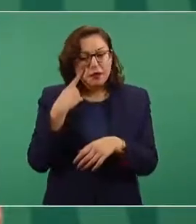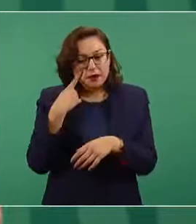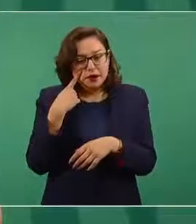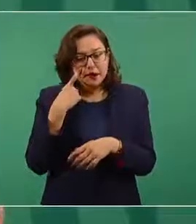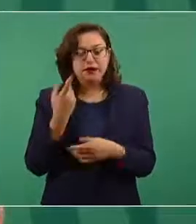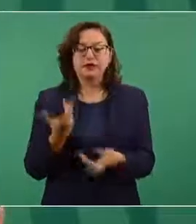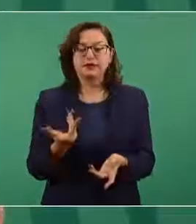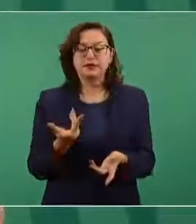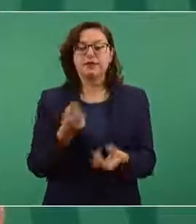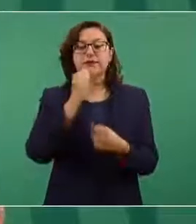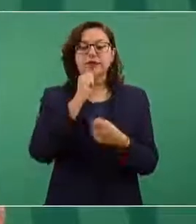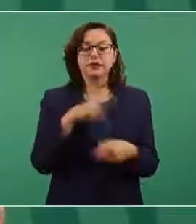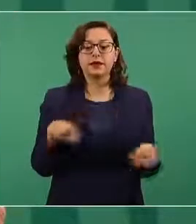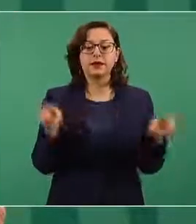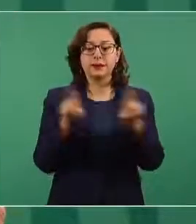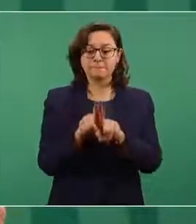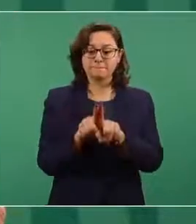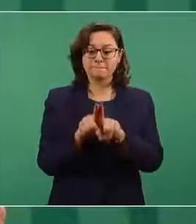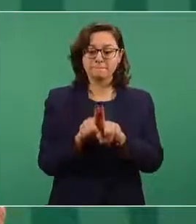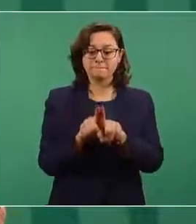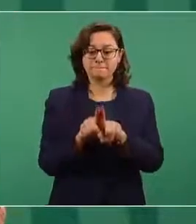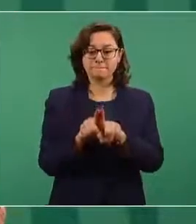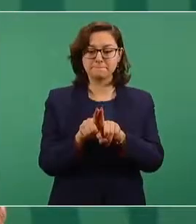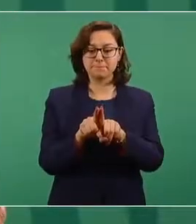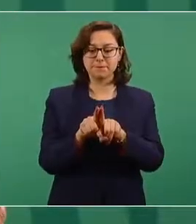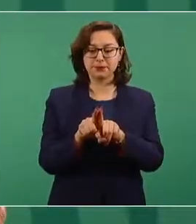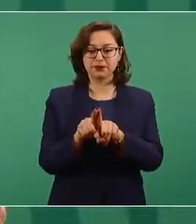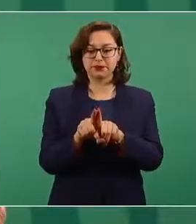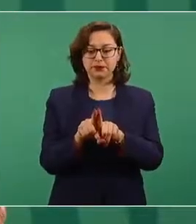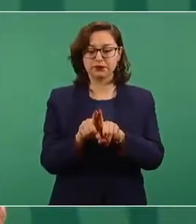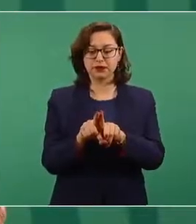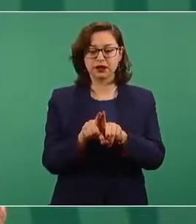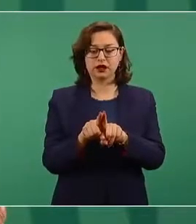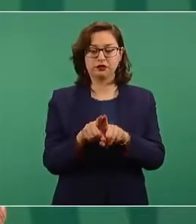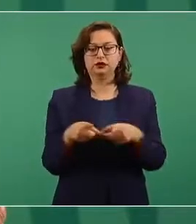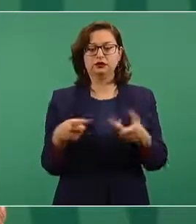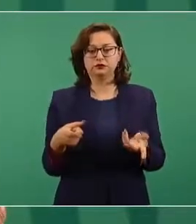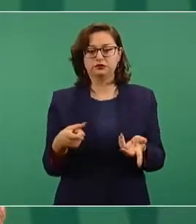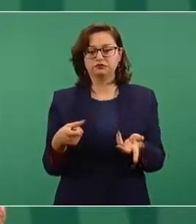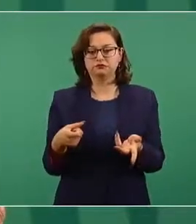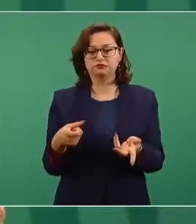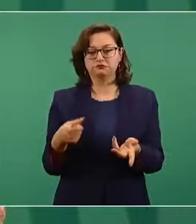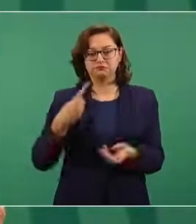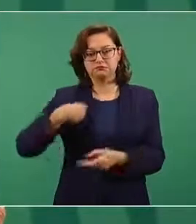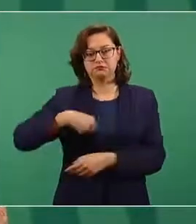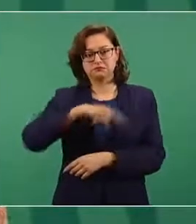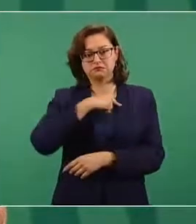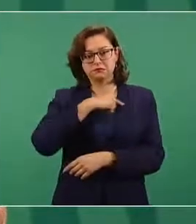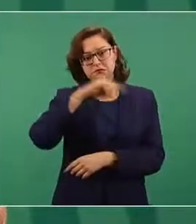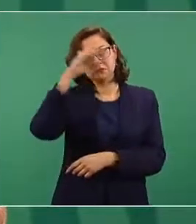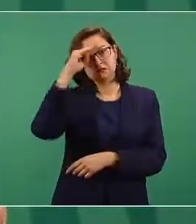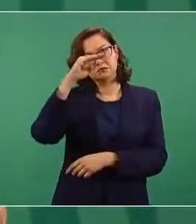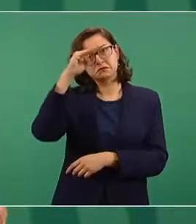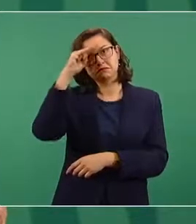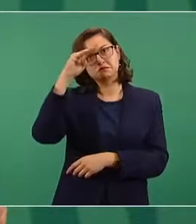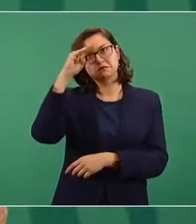Y también, que es lo que pensamos nos puede ayudar bastante,